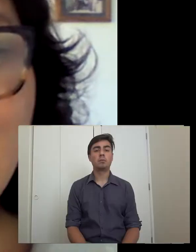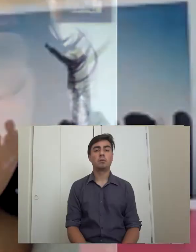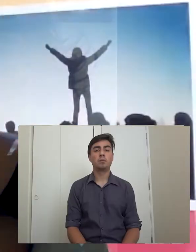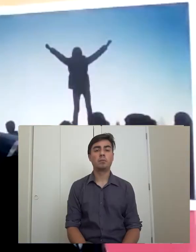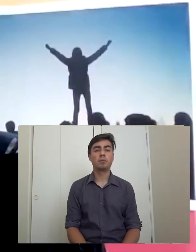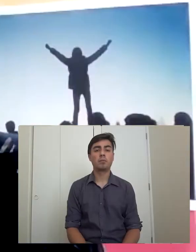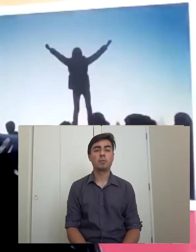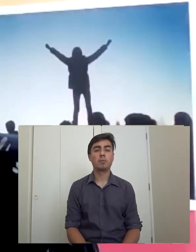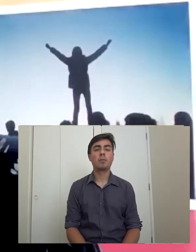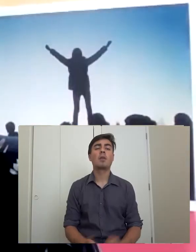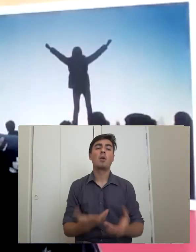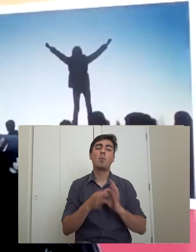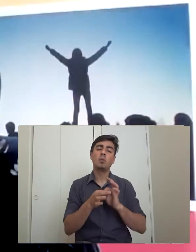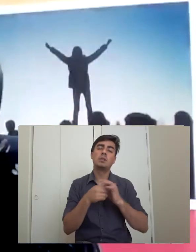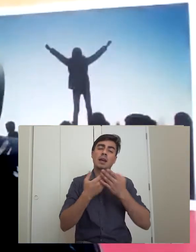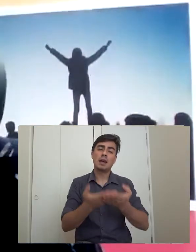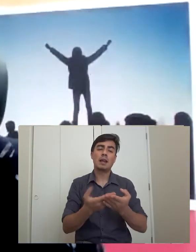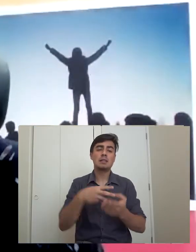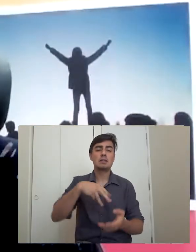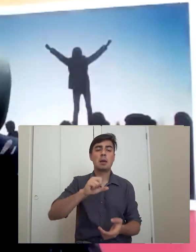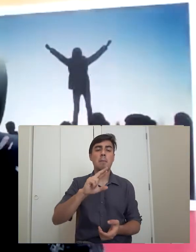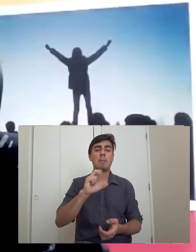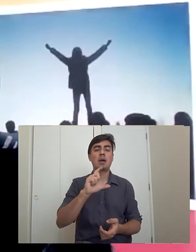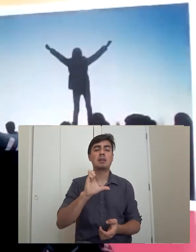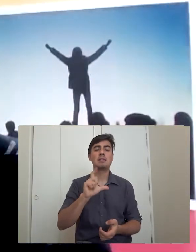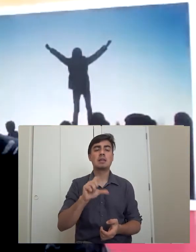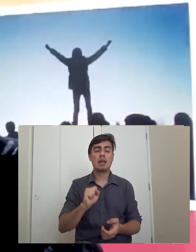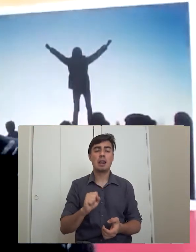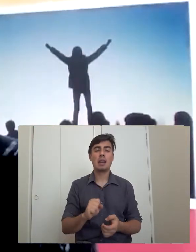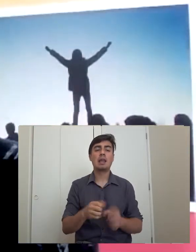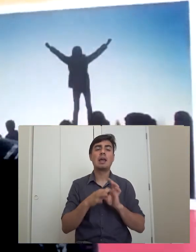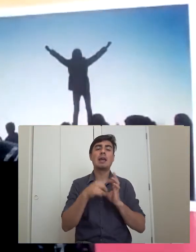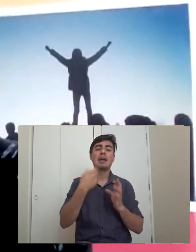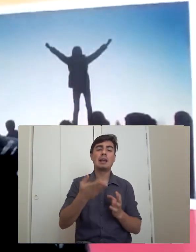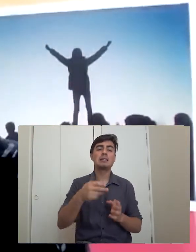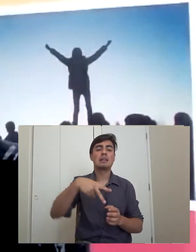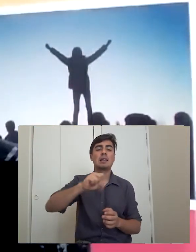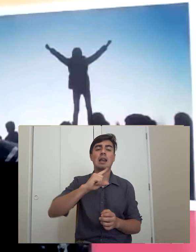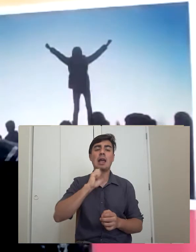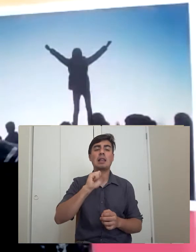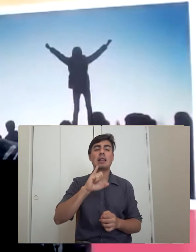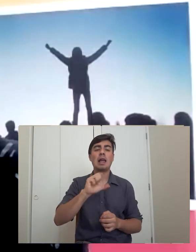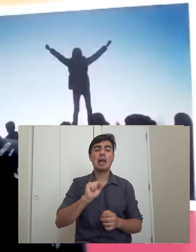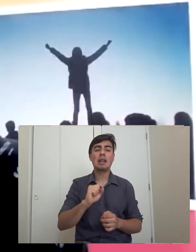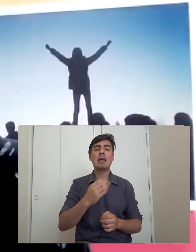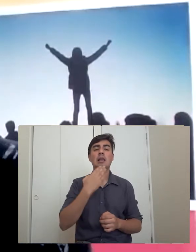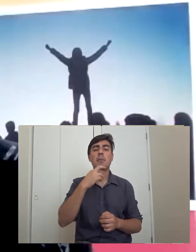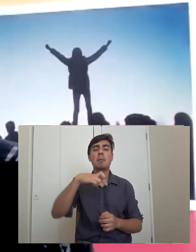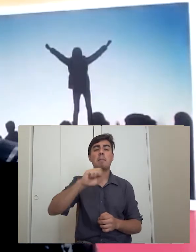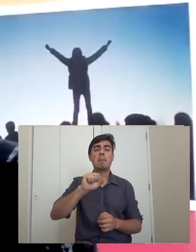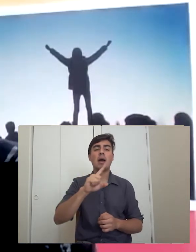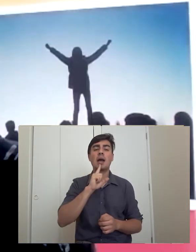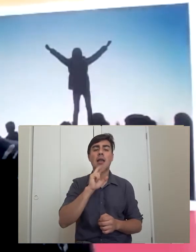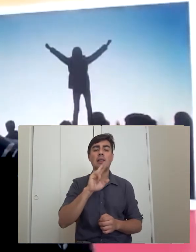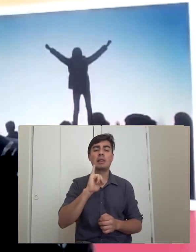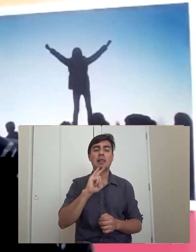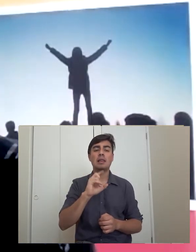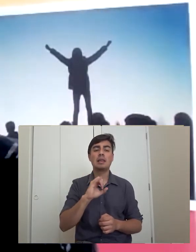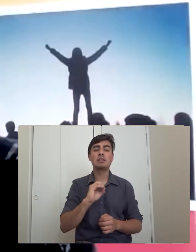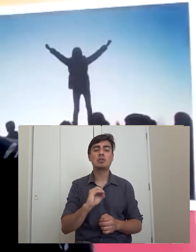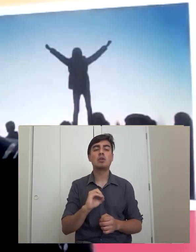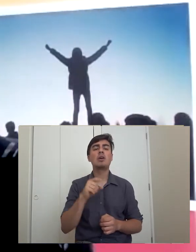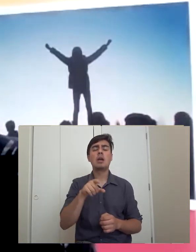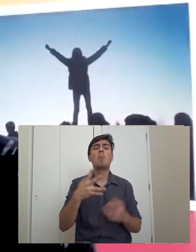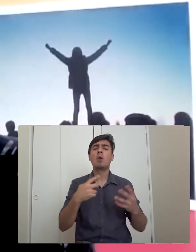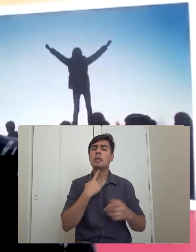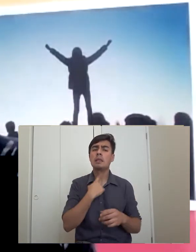Thank you very much, Marcela. Muchas gracias, Marcela. Gracias, Natalia y Patricio, por estas muy